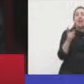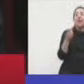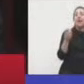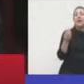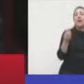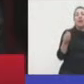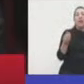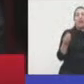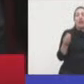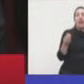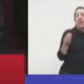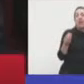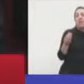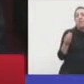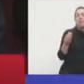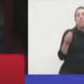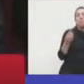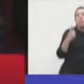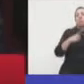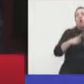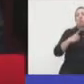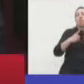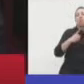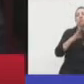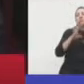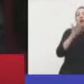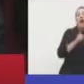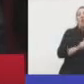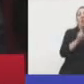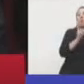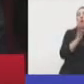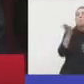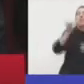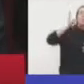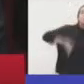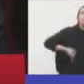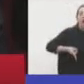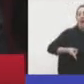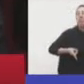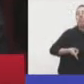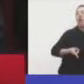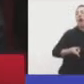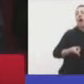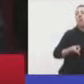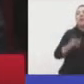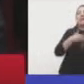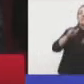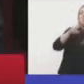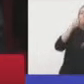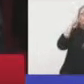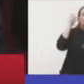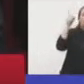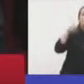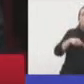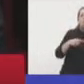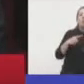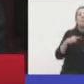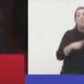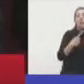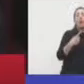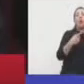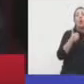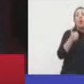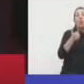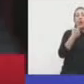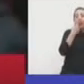hecho. Lamentablemente hoy, hasta en Irán, en donde, como recién decía Mónica, están matando mujeres en la calle porque se han